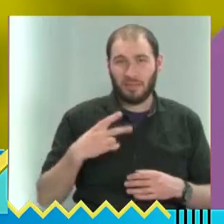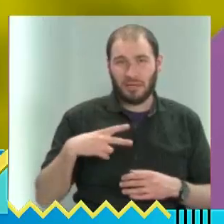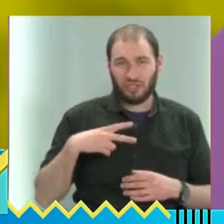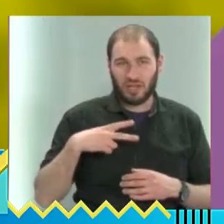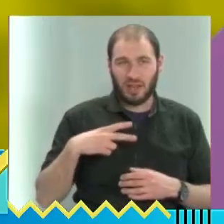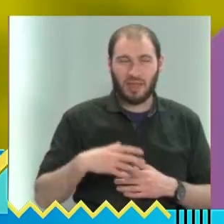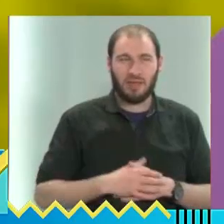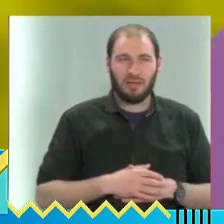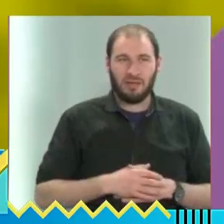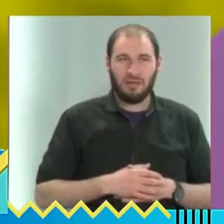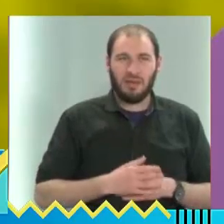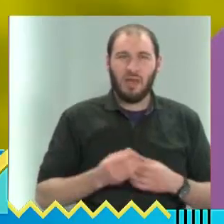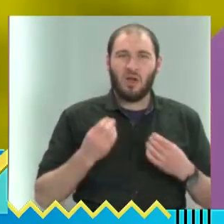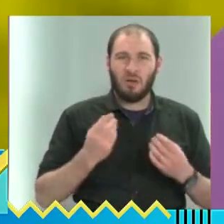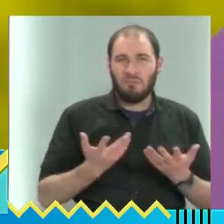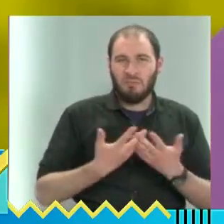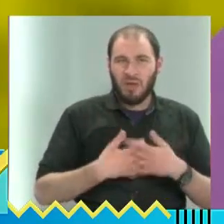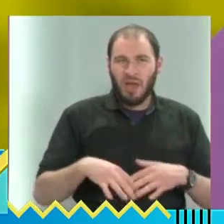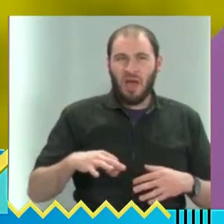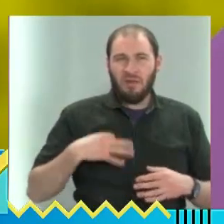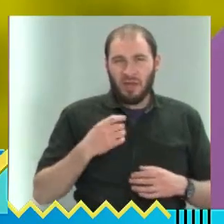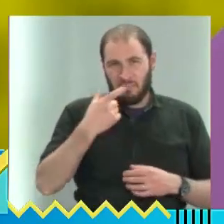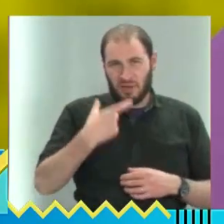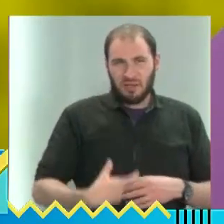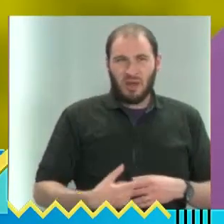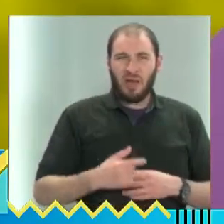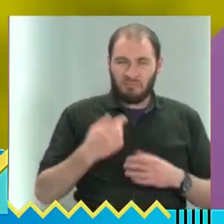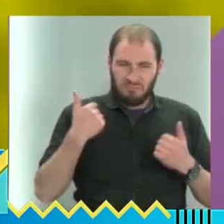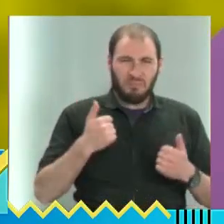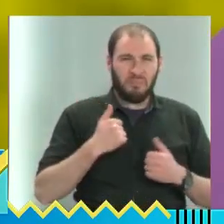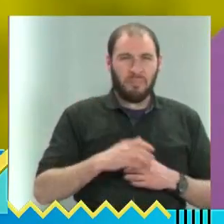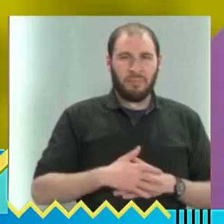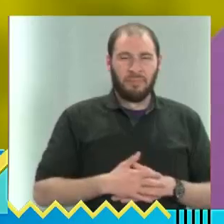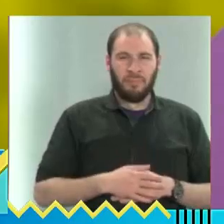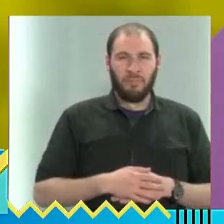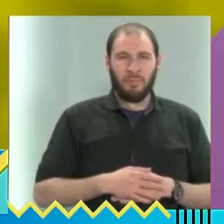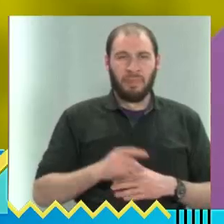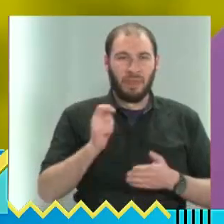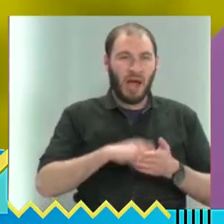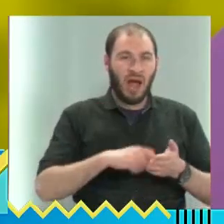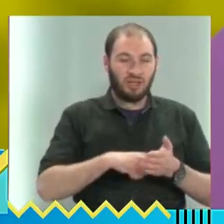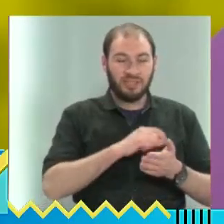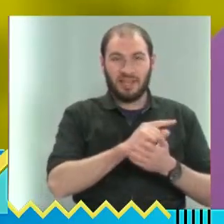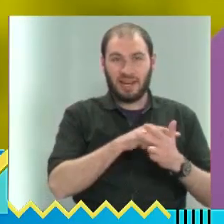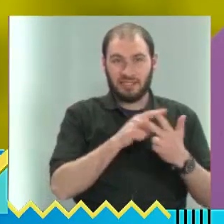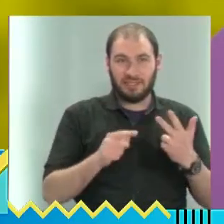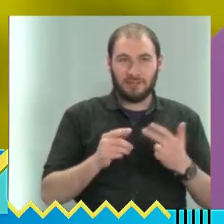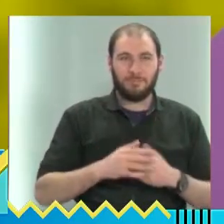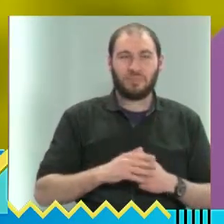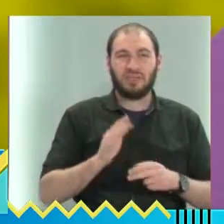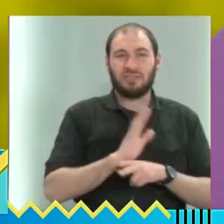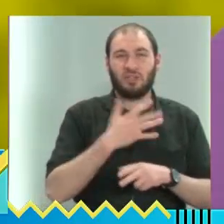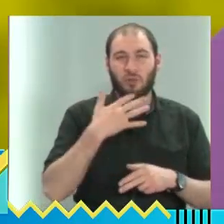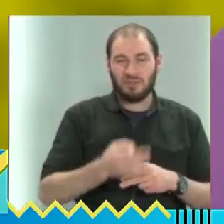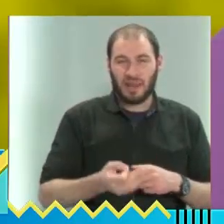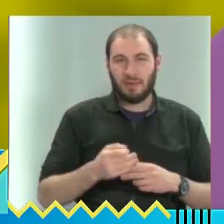de uno, ¿no? Digo, cómo afecta a la vida de uno. Eso está bueno también para tenerlo. Así que anoten esas 3 series: